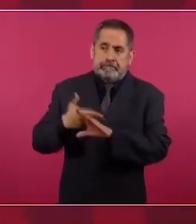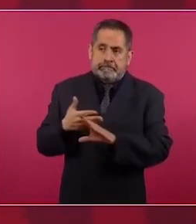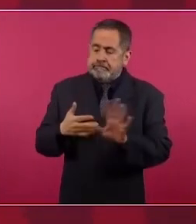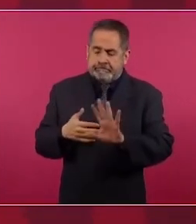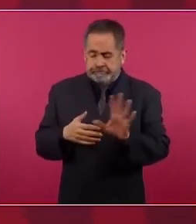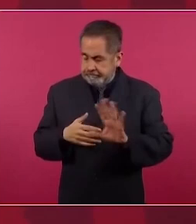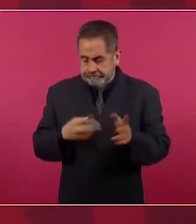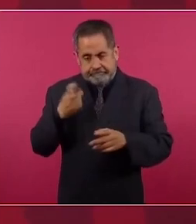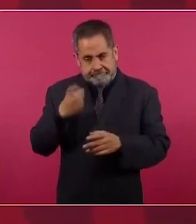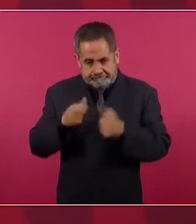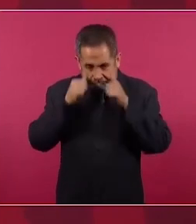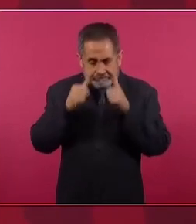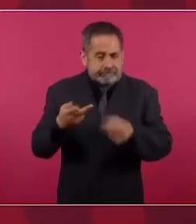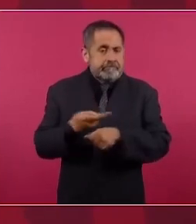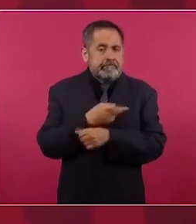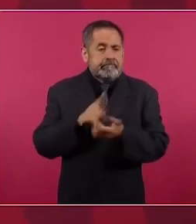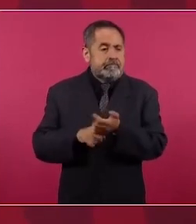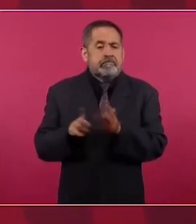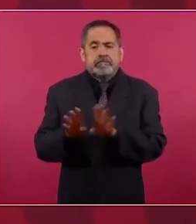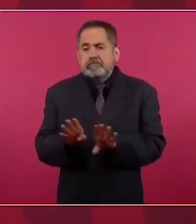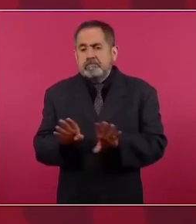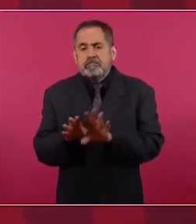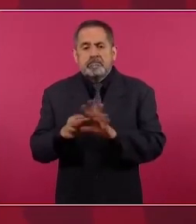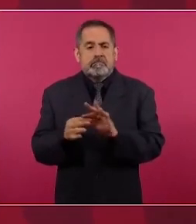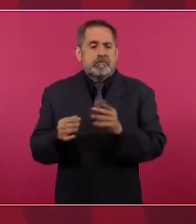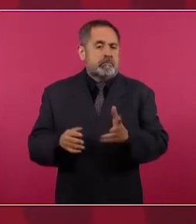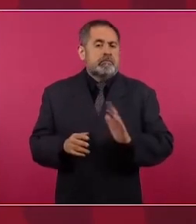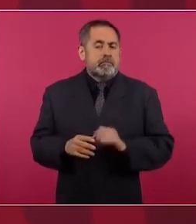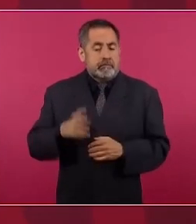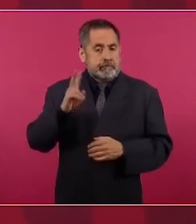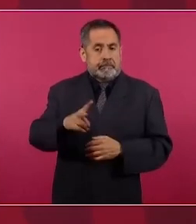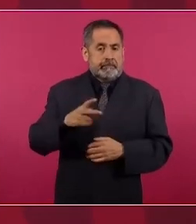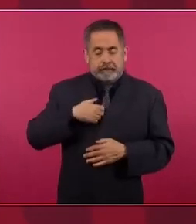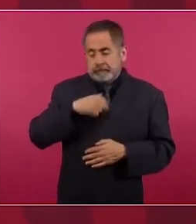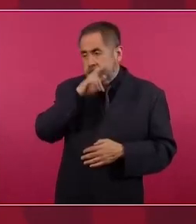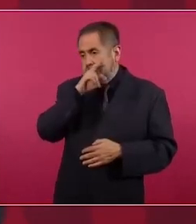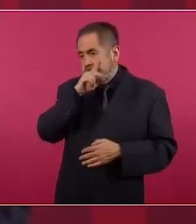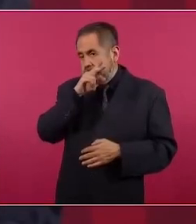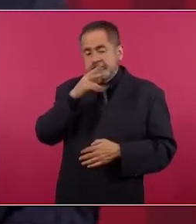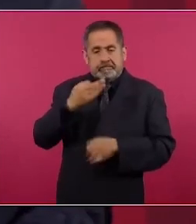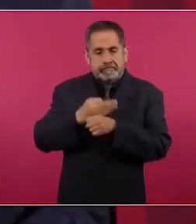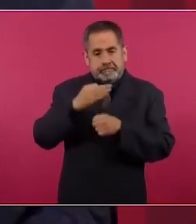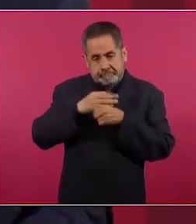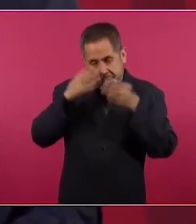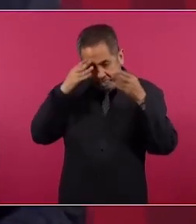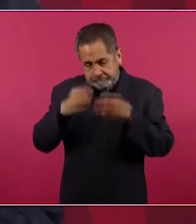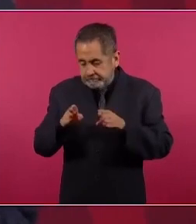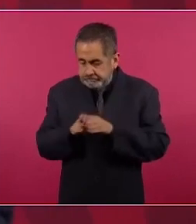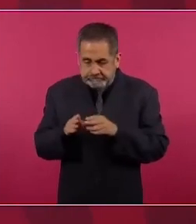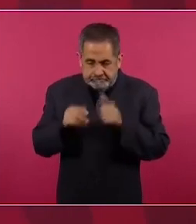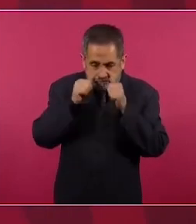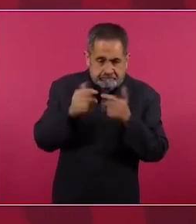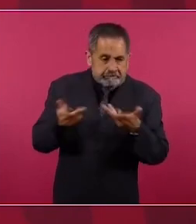y es lo que más me preocupa y ocupa.